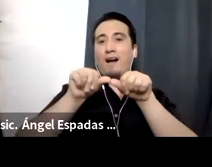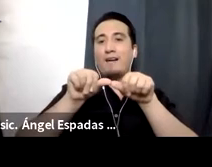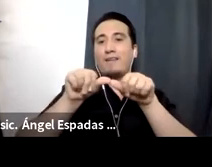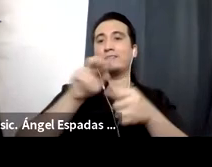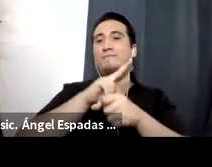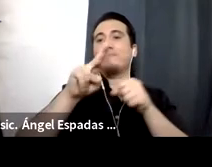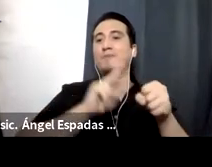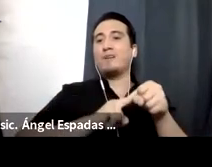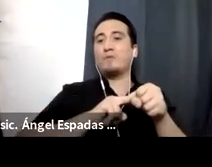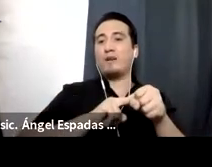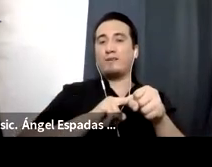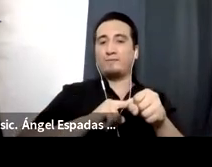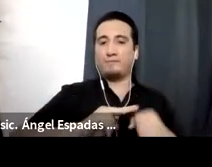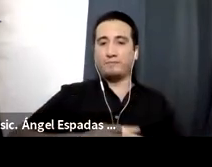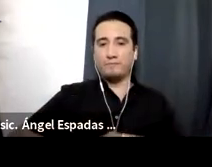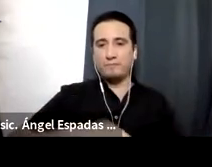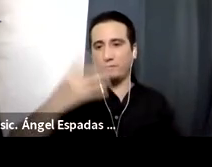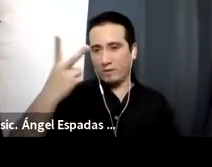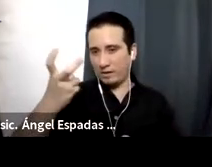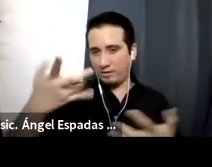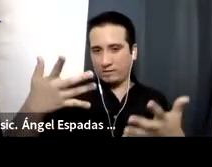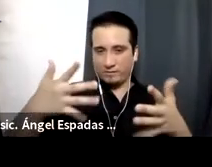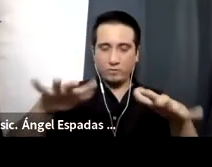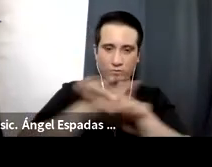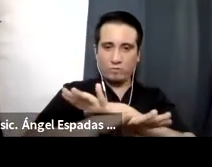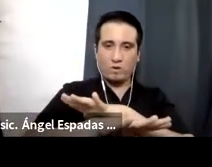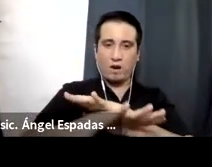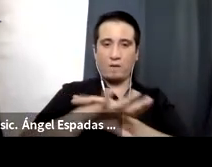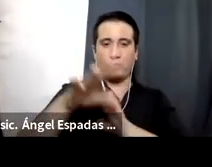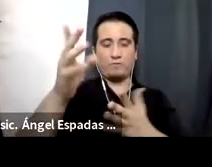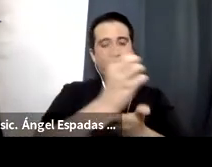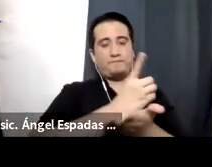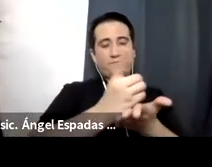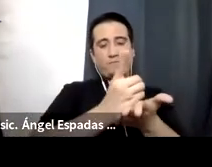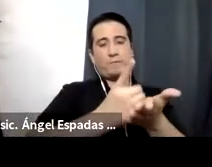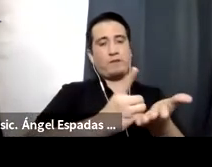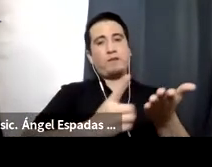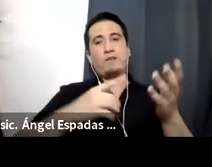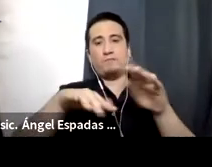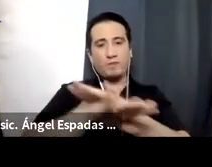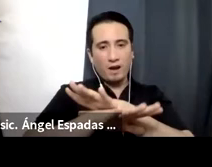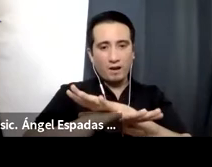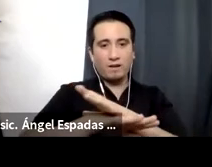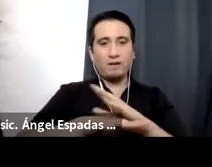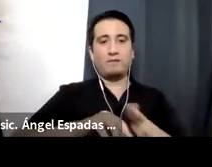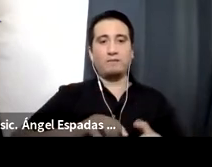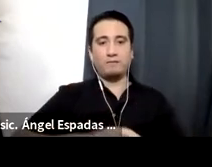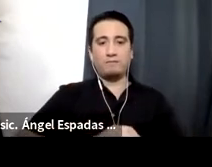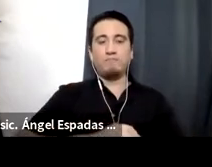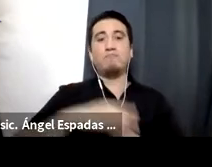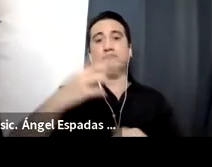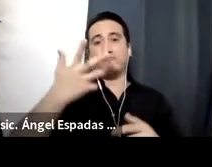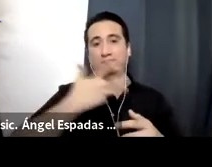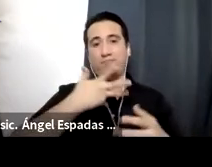Y entonces, en estos cambios, ¿no? Cuando estamos rediseñando nuestras calles, ¿no? Pues nos tenemos que